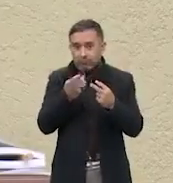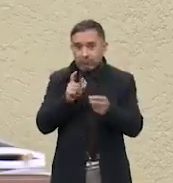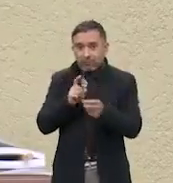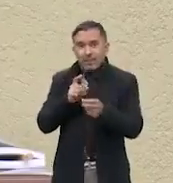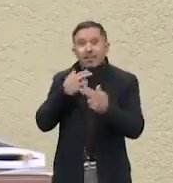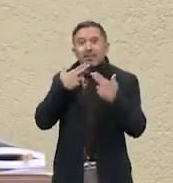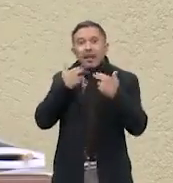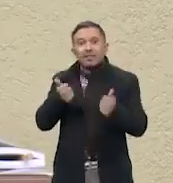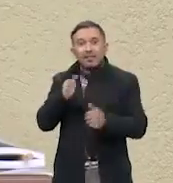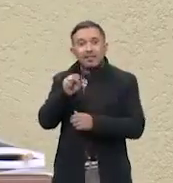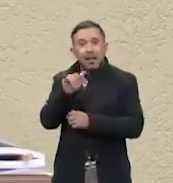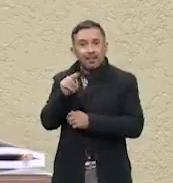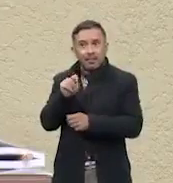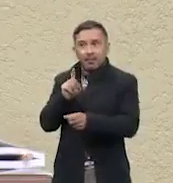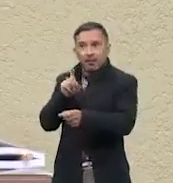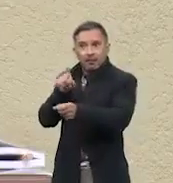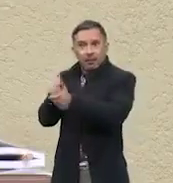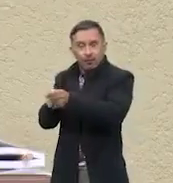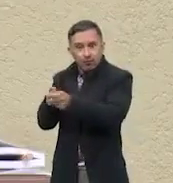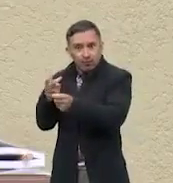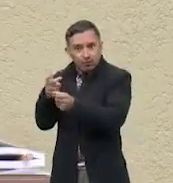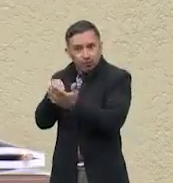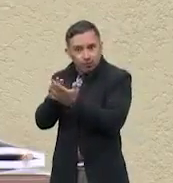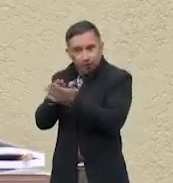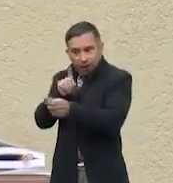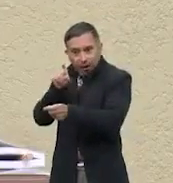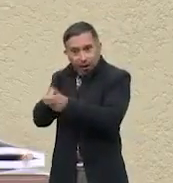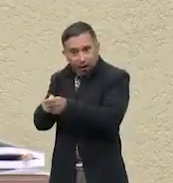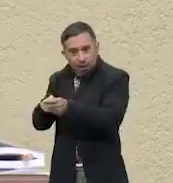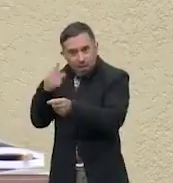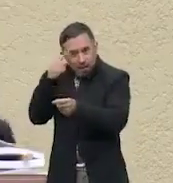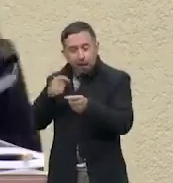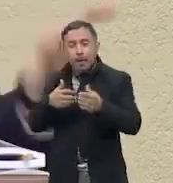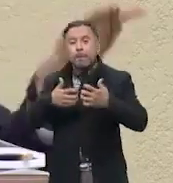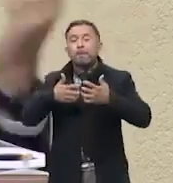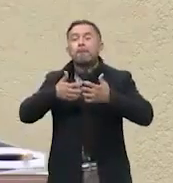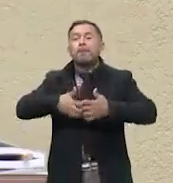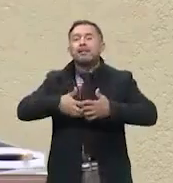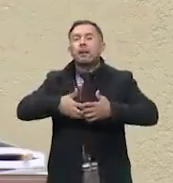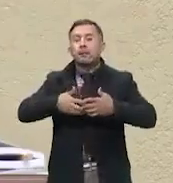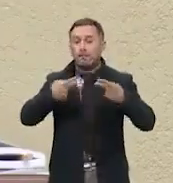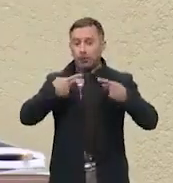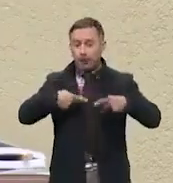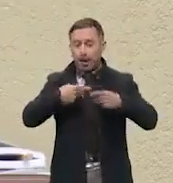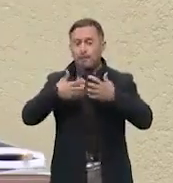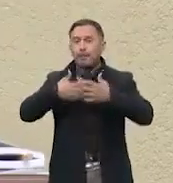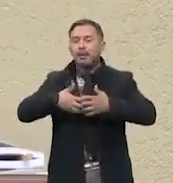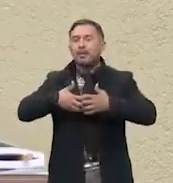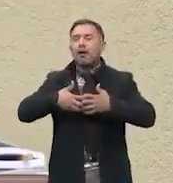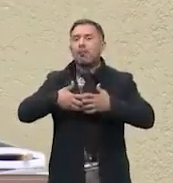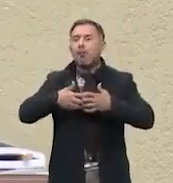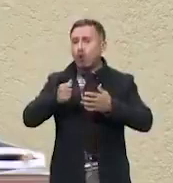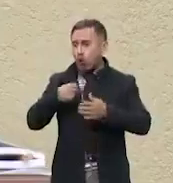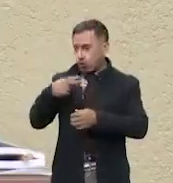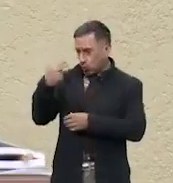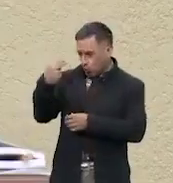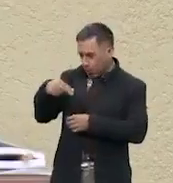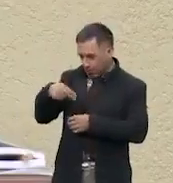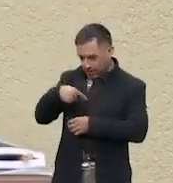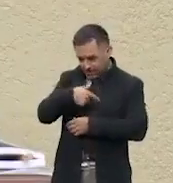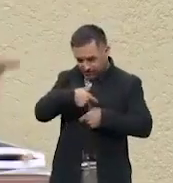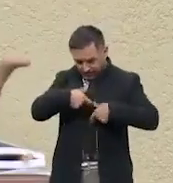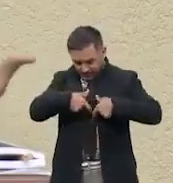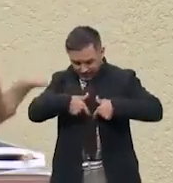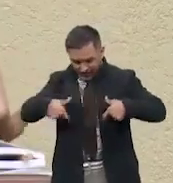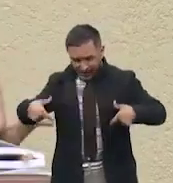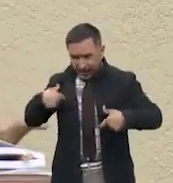SAT, para eso se registró como persona con actividad empresarial ante el SAT, para eso registró su nombre. Registró su nombre porque su